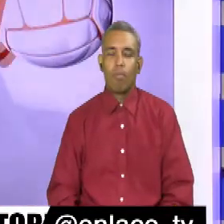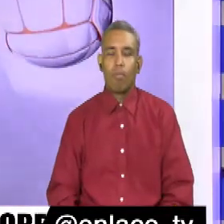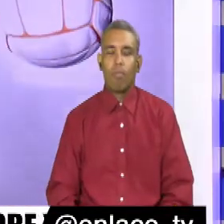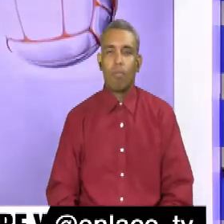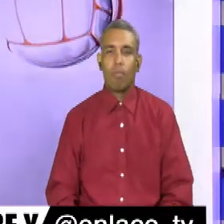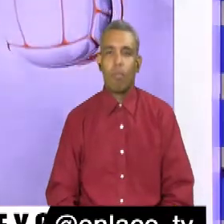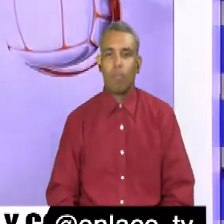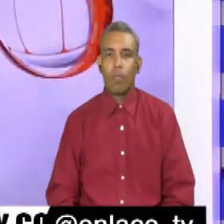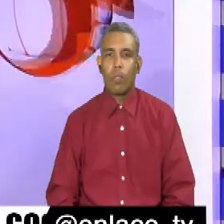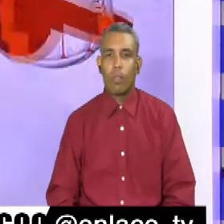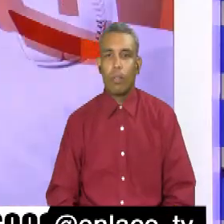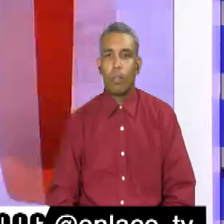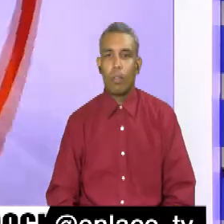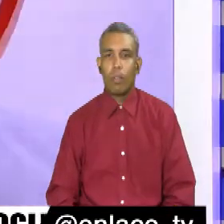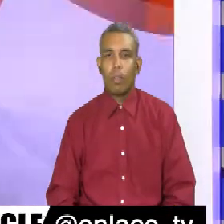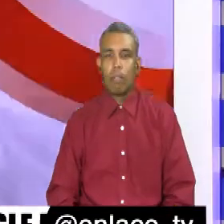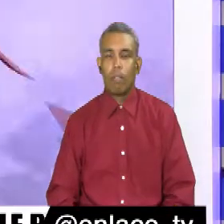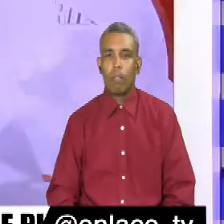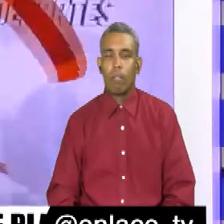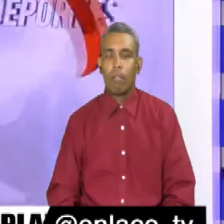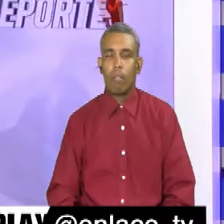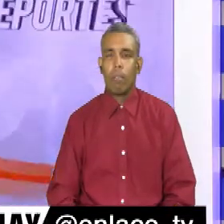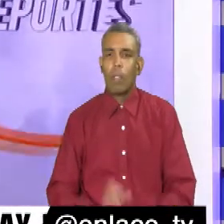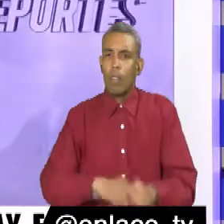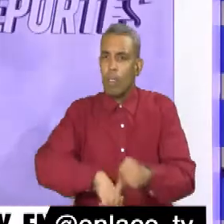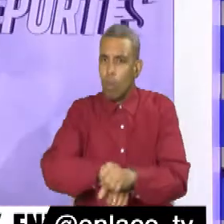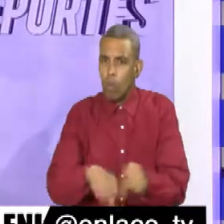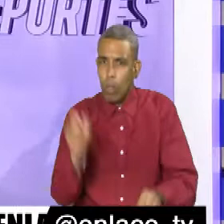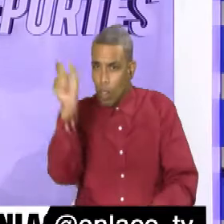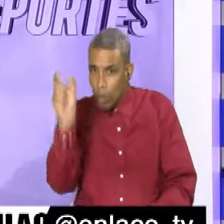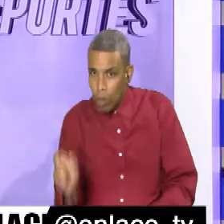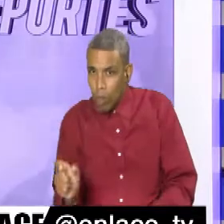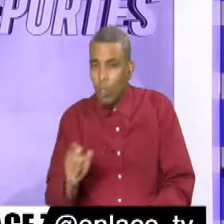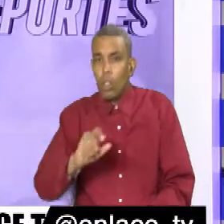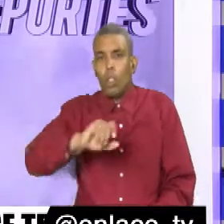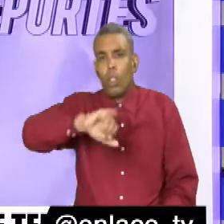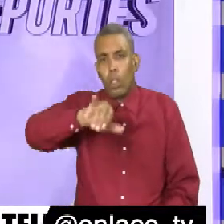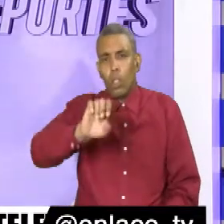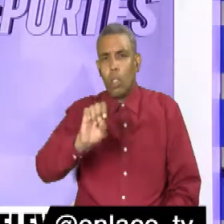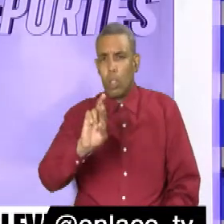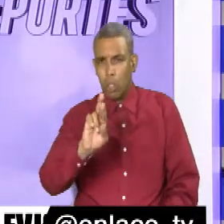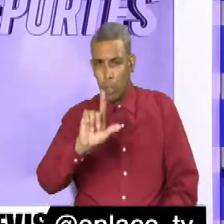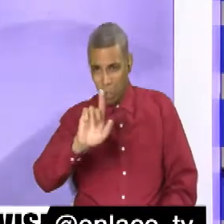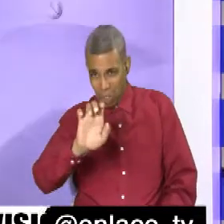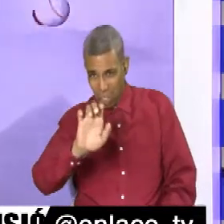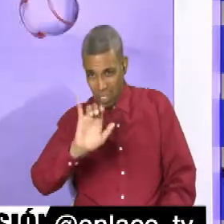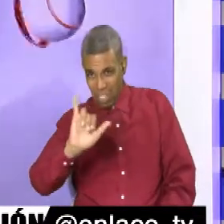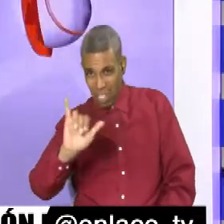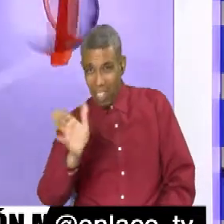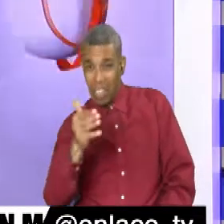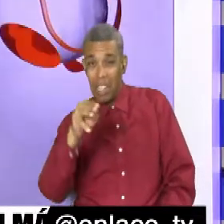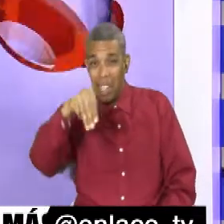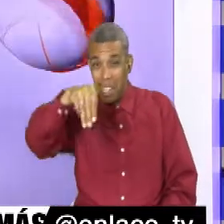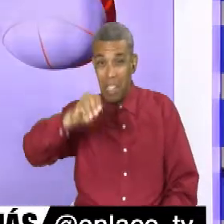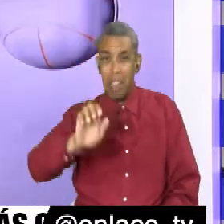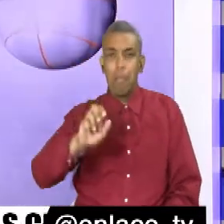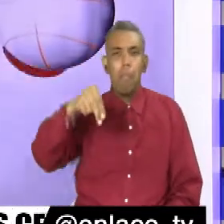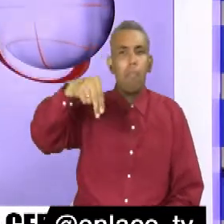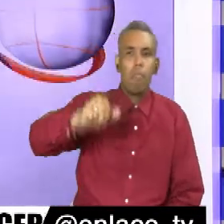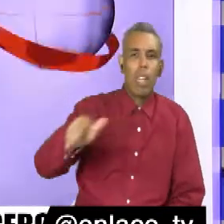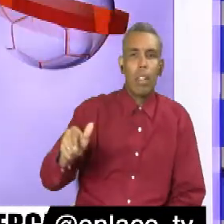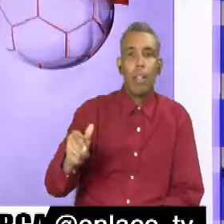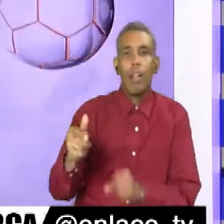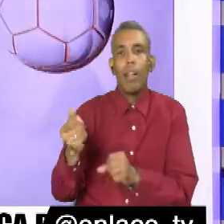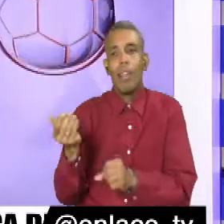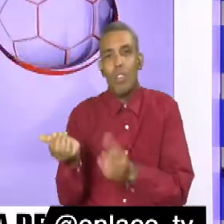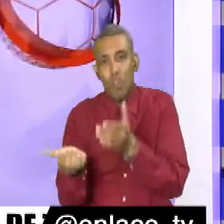En fútbol les contamos que Yorley Mena es el nuevo refuerzo del equipo Alianza Petrolera. De igual forma, conozca las modificaciones de la